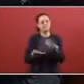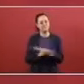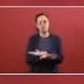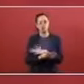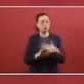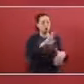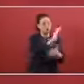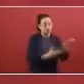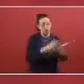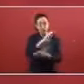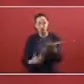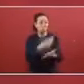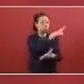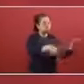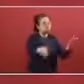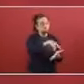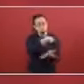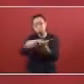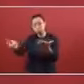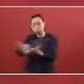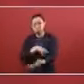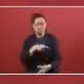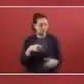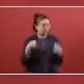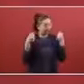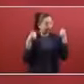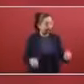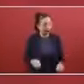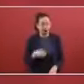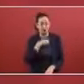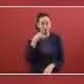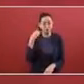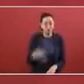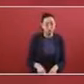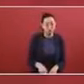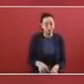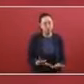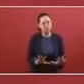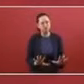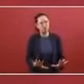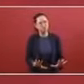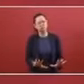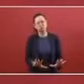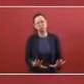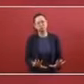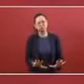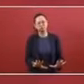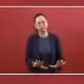contratos, nada por la fuerza, todo por la razón y el derecho.